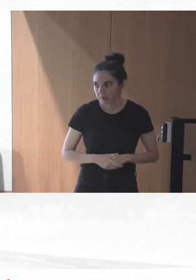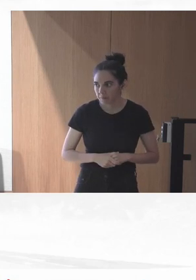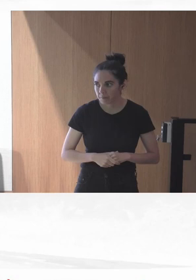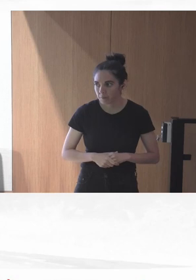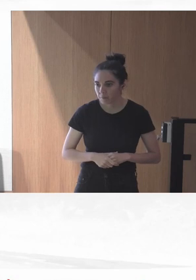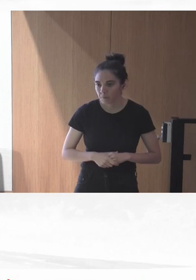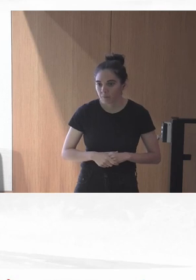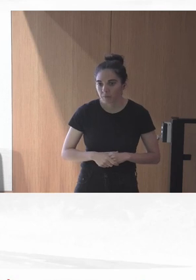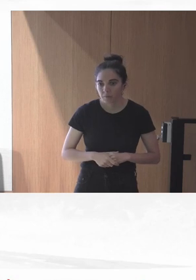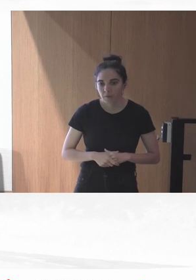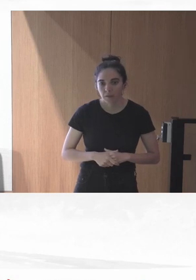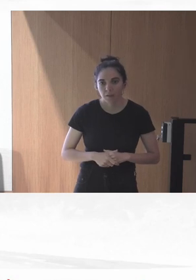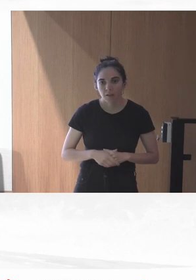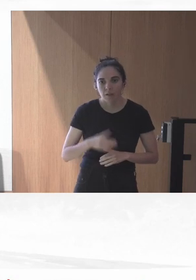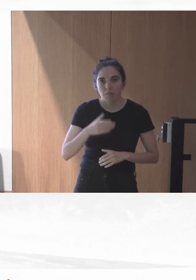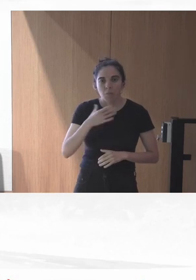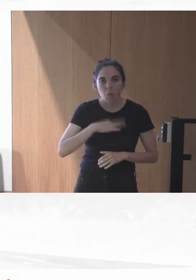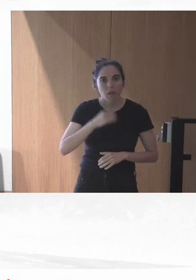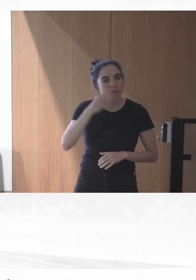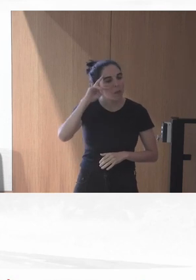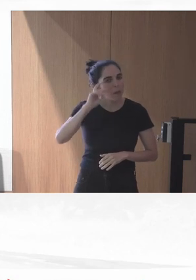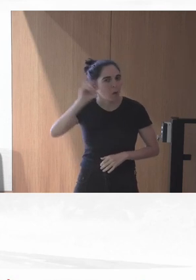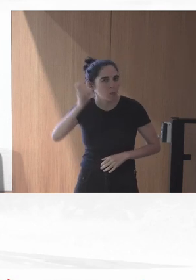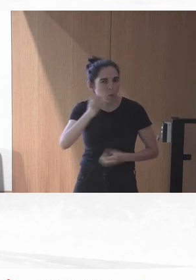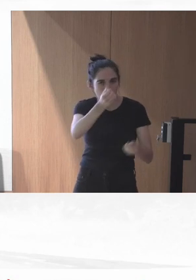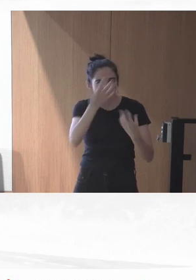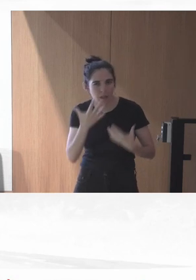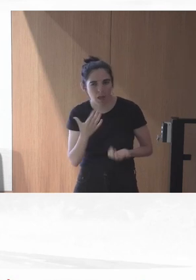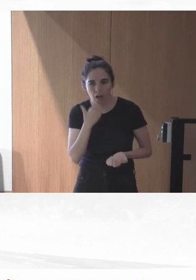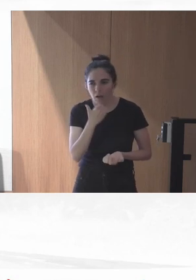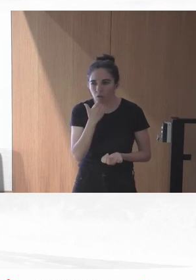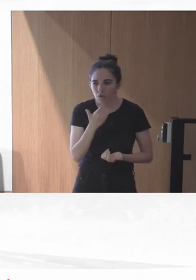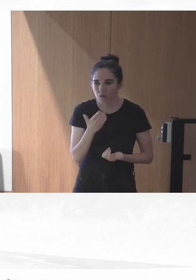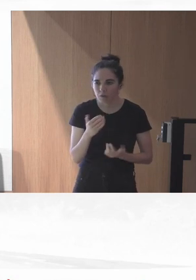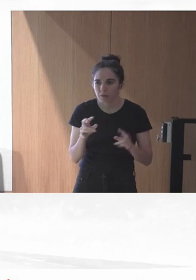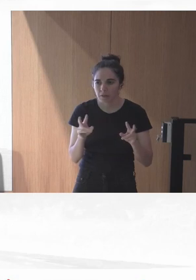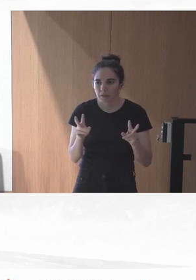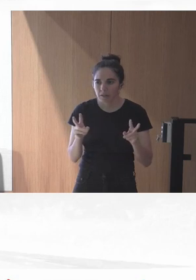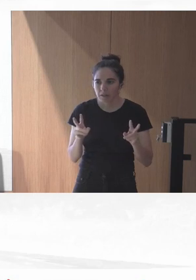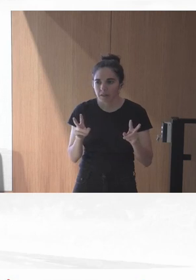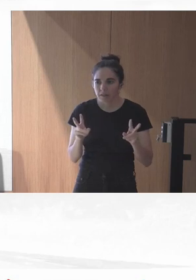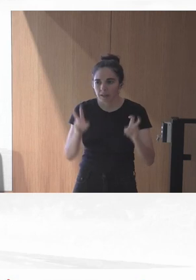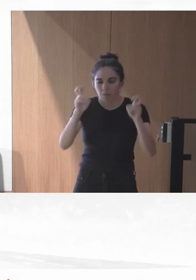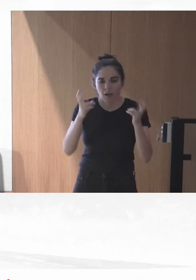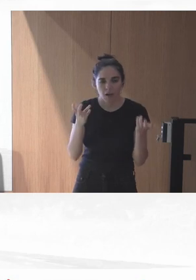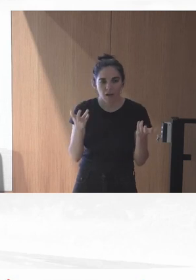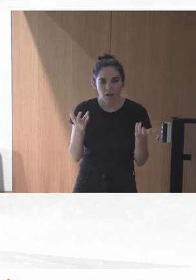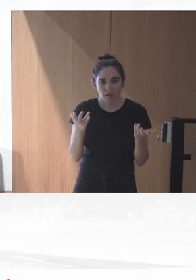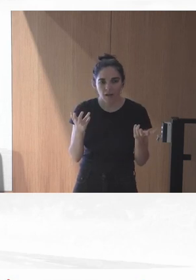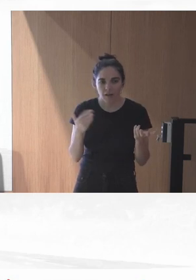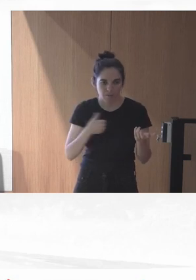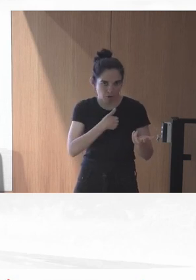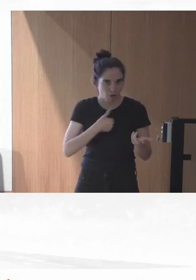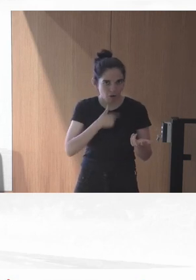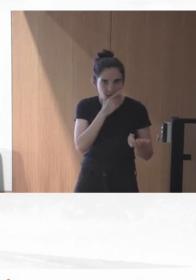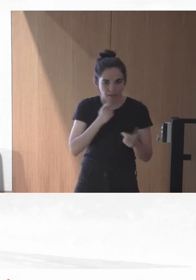¿Podrías compartir con nosotros alguna otra experiencia con respecto a, bueno, a actuar de facilitador